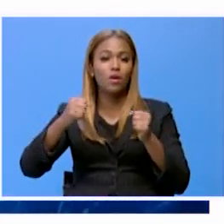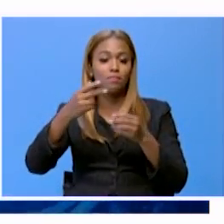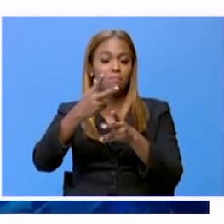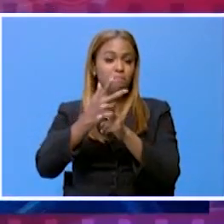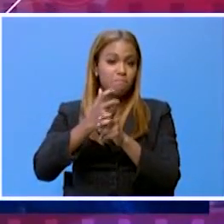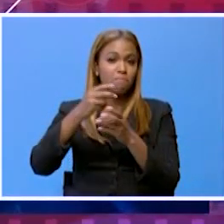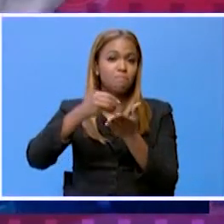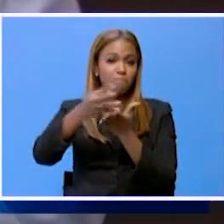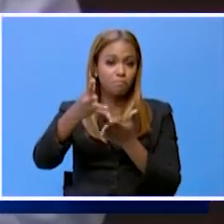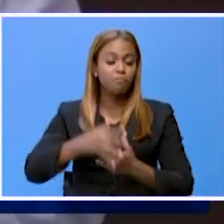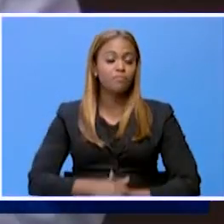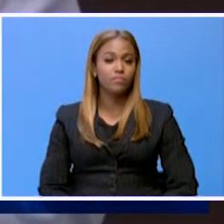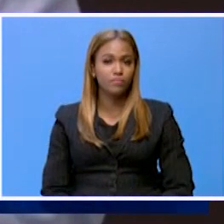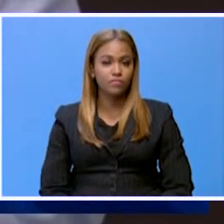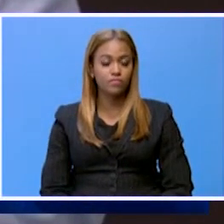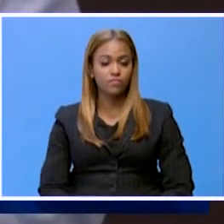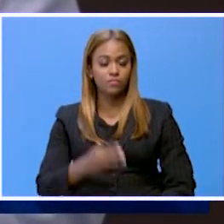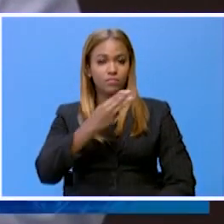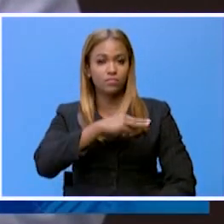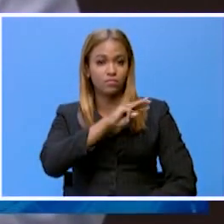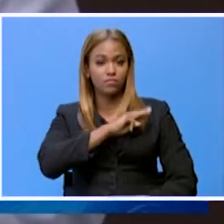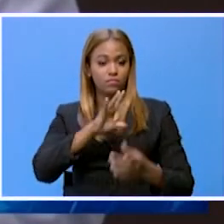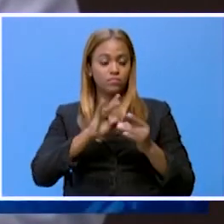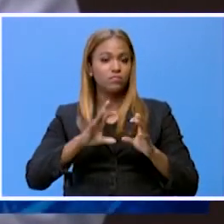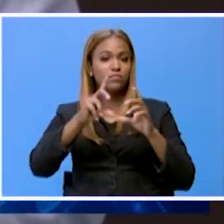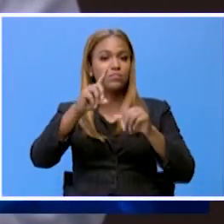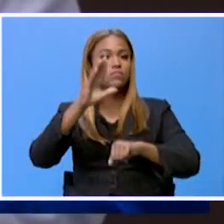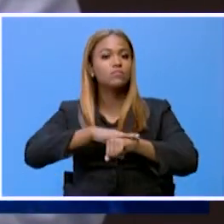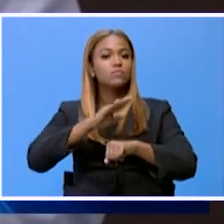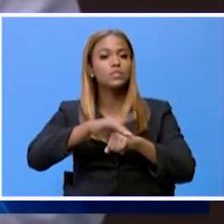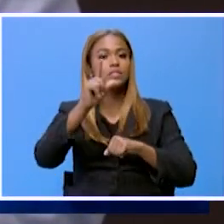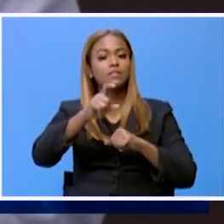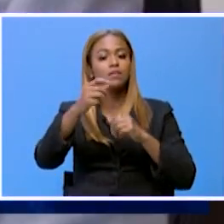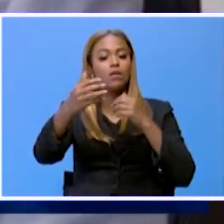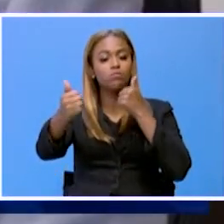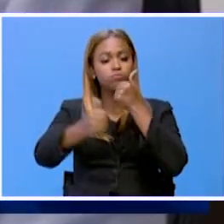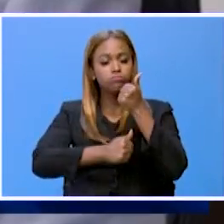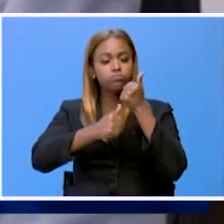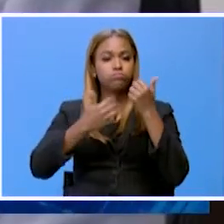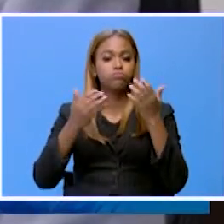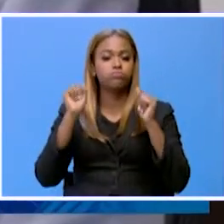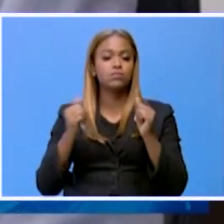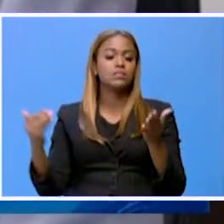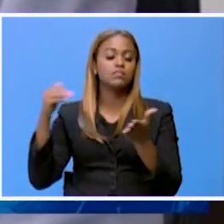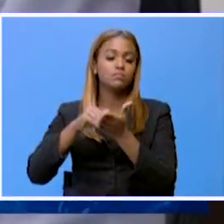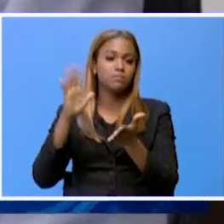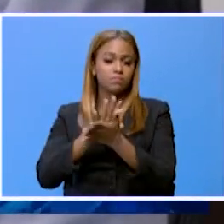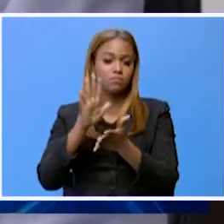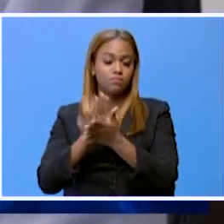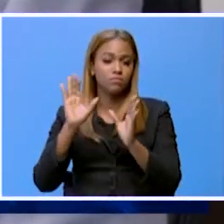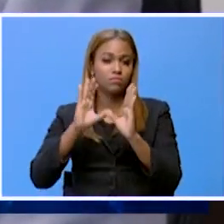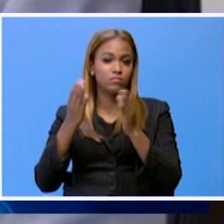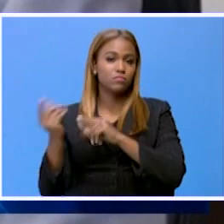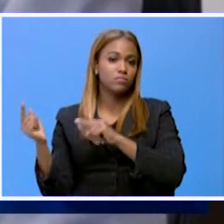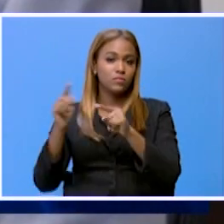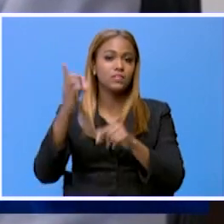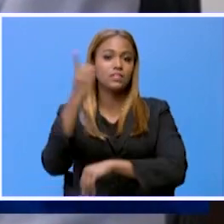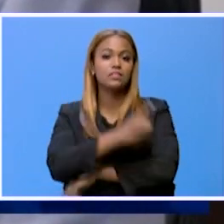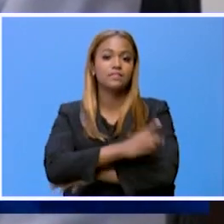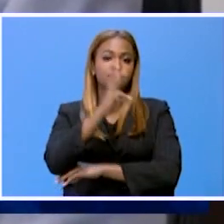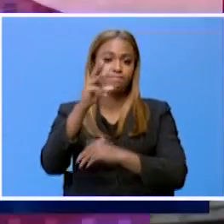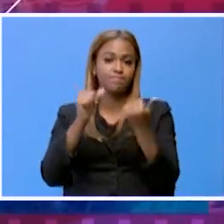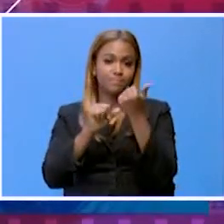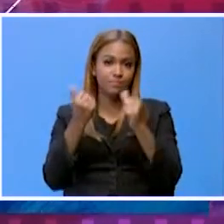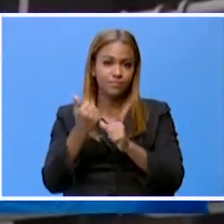eléctricos. Ministro de Educación llama a sumar voluntades para regreso a las aulas el próximo día 6 de abril.